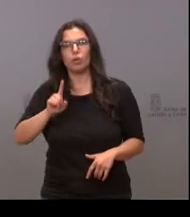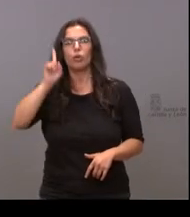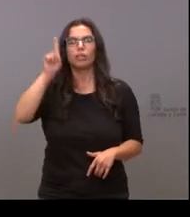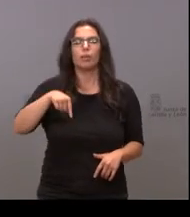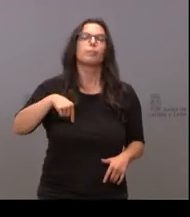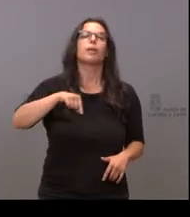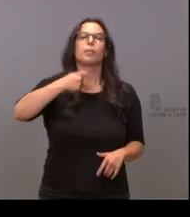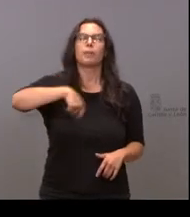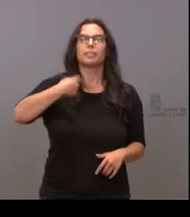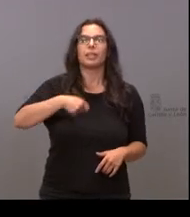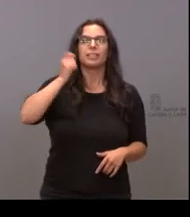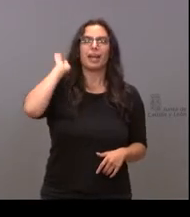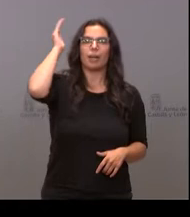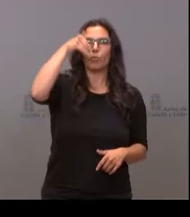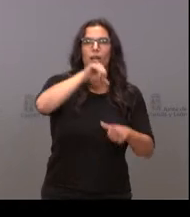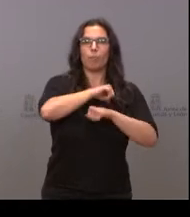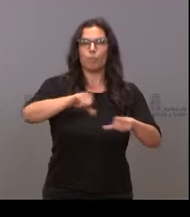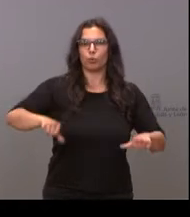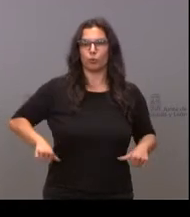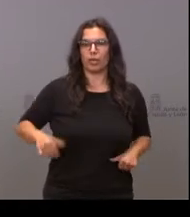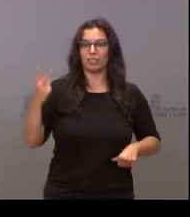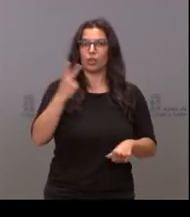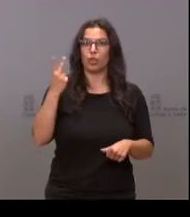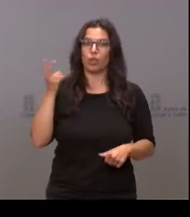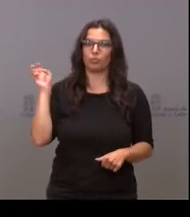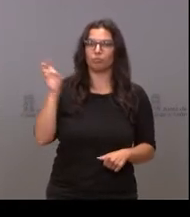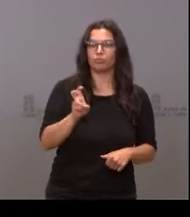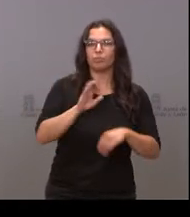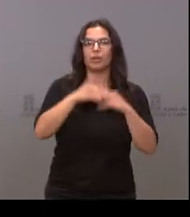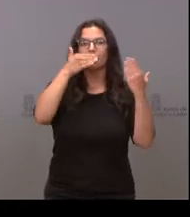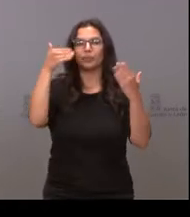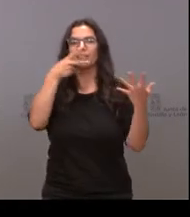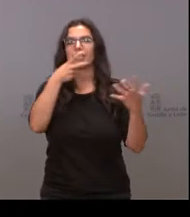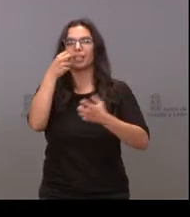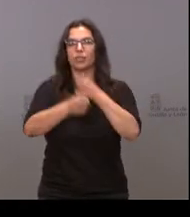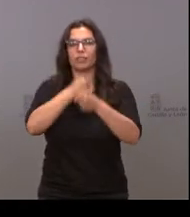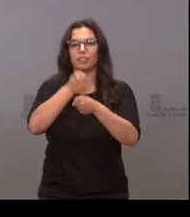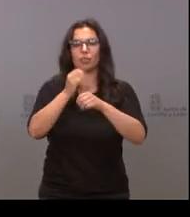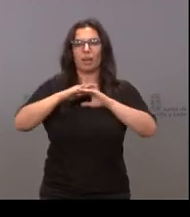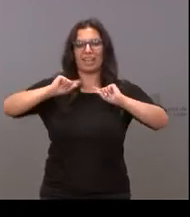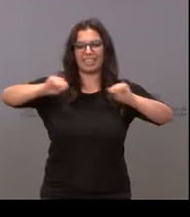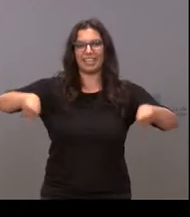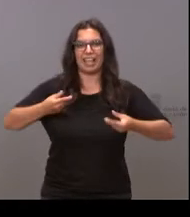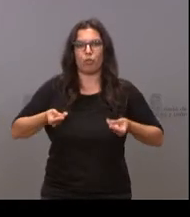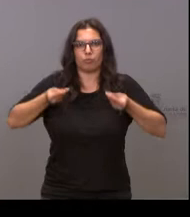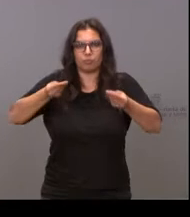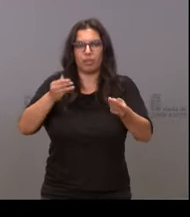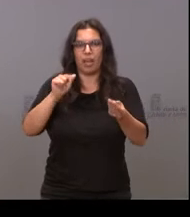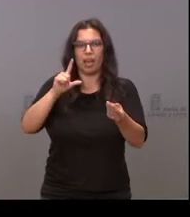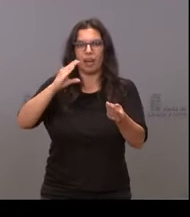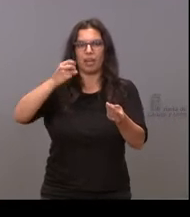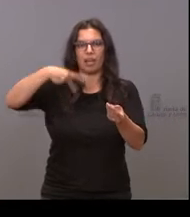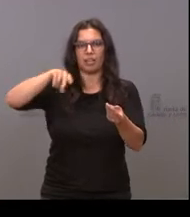jorge sampaio para conmemorar el séptimo centenario del tratar de alcañices y hoy aquí